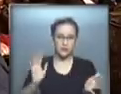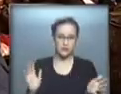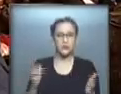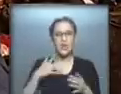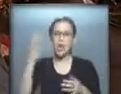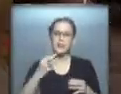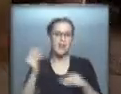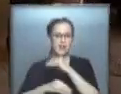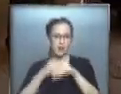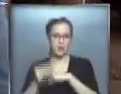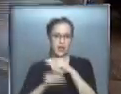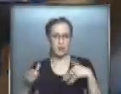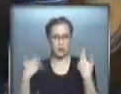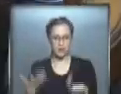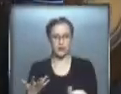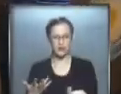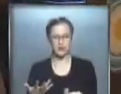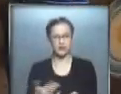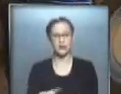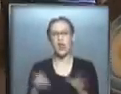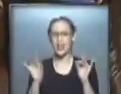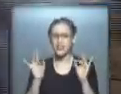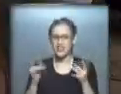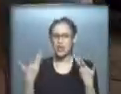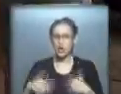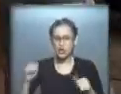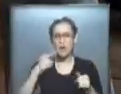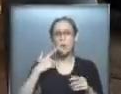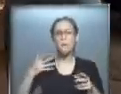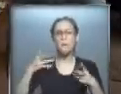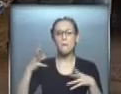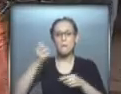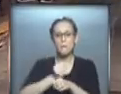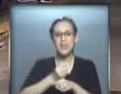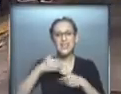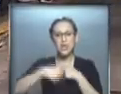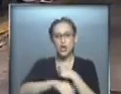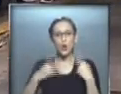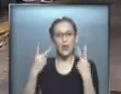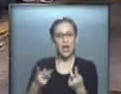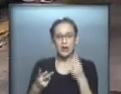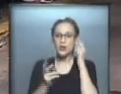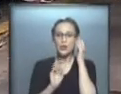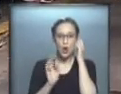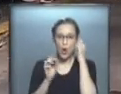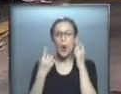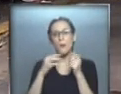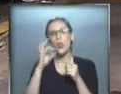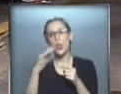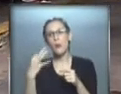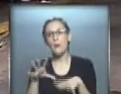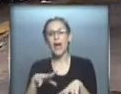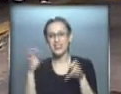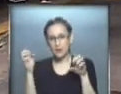familia disfrutando de todo conseguir el pasaje en micro eso sí tuvimos que destacarlo más